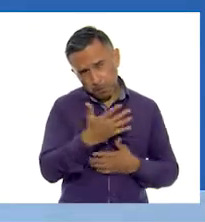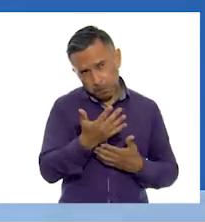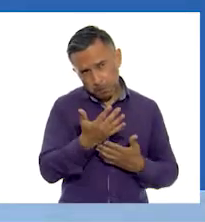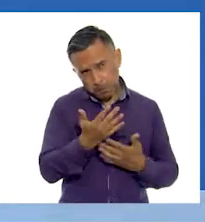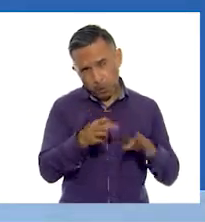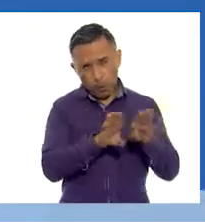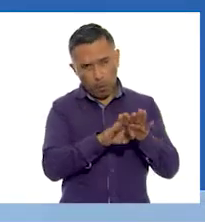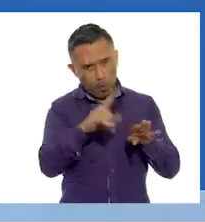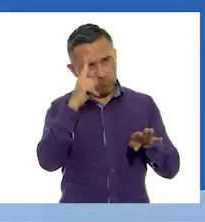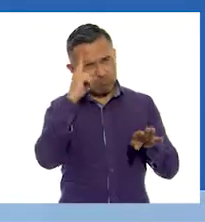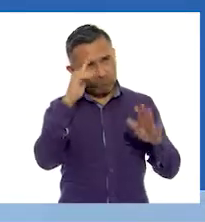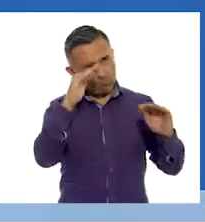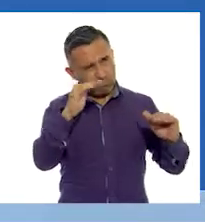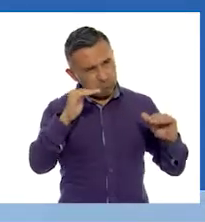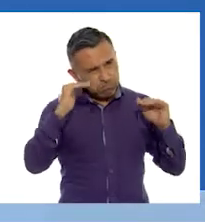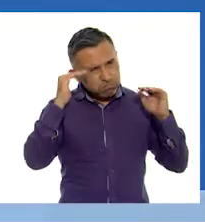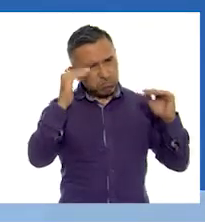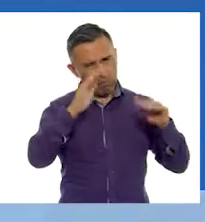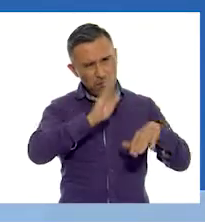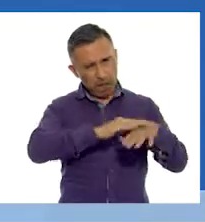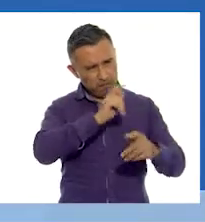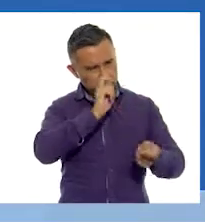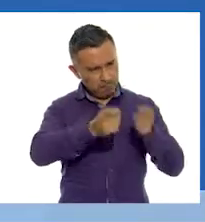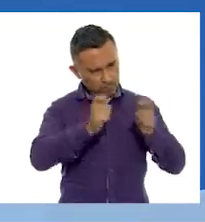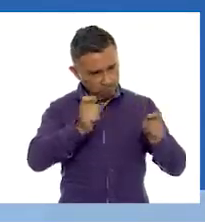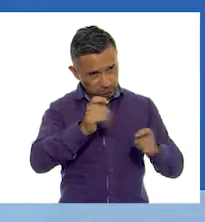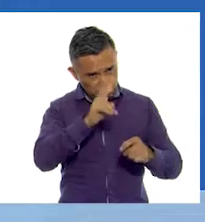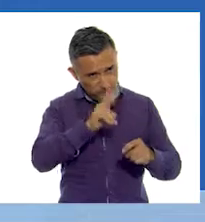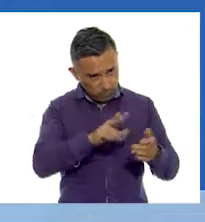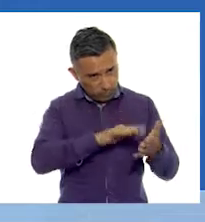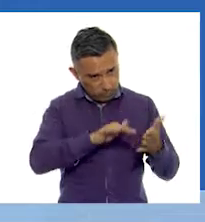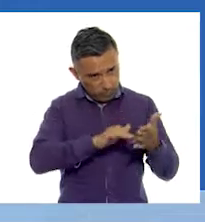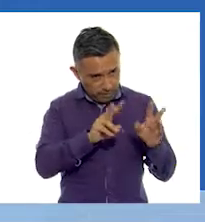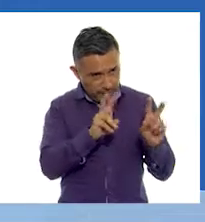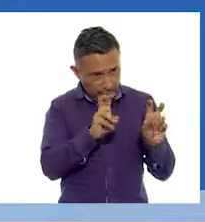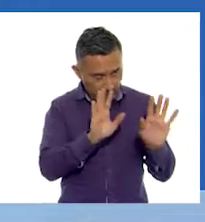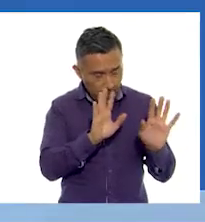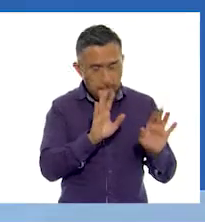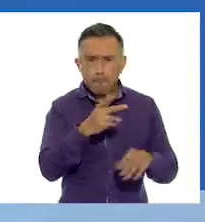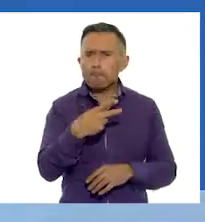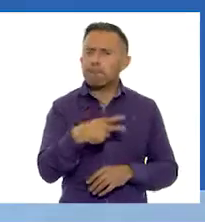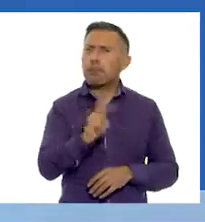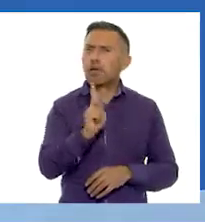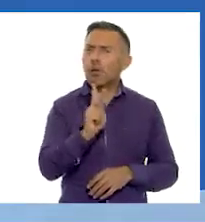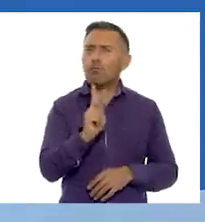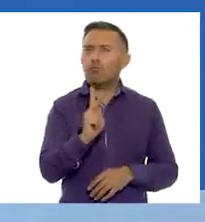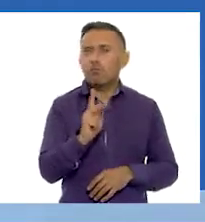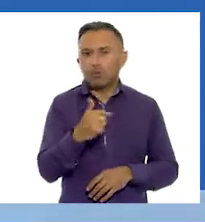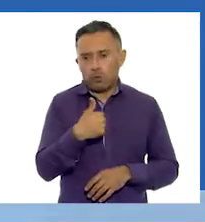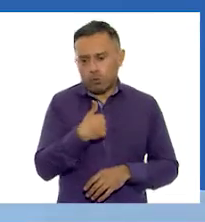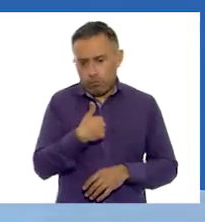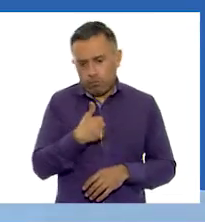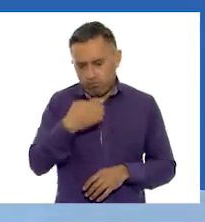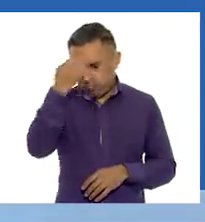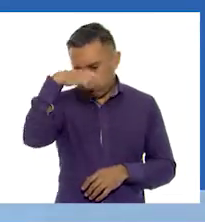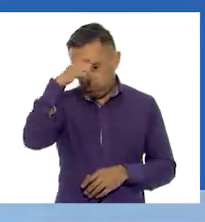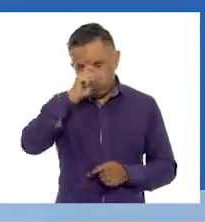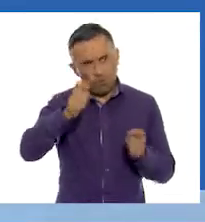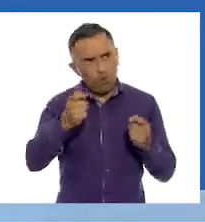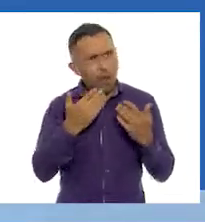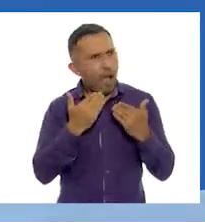muy alertas. Las noticias o información falsa, por ejemplo, en esta situación que atravesamos con la pandemia,